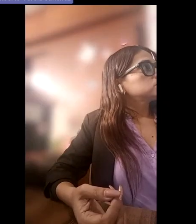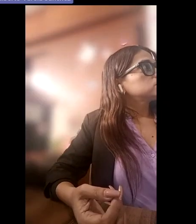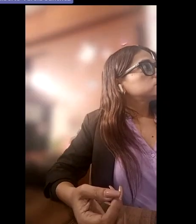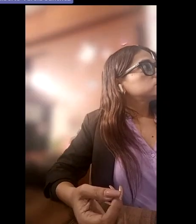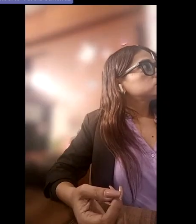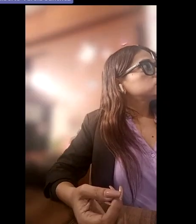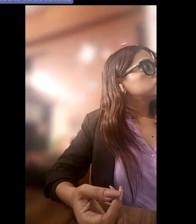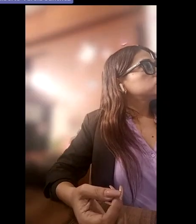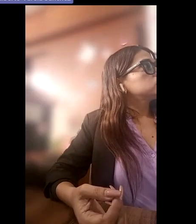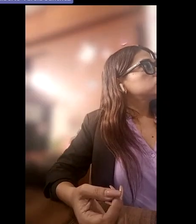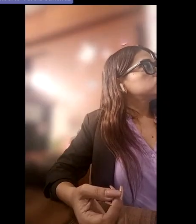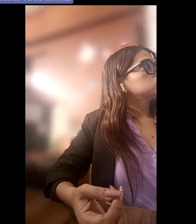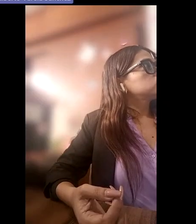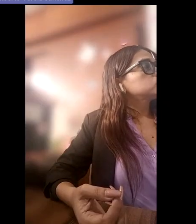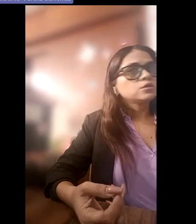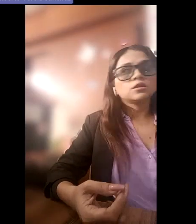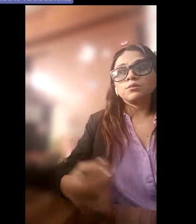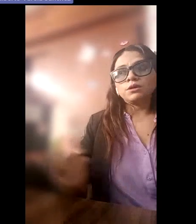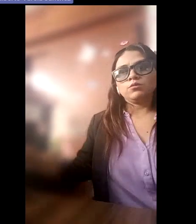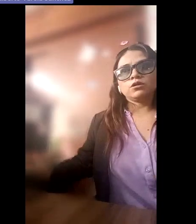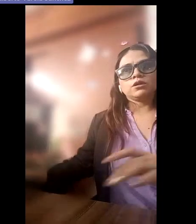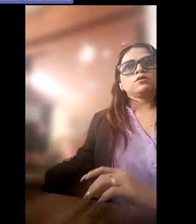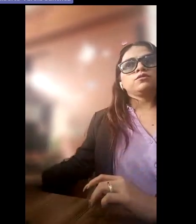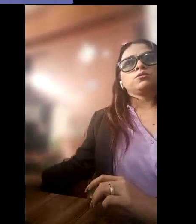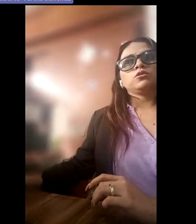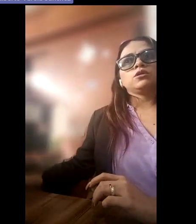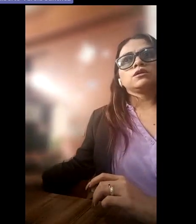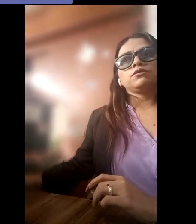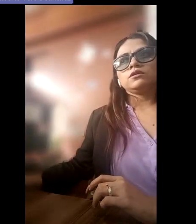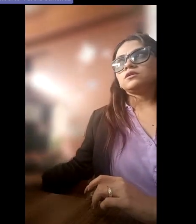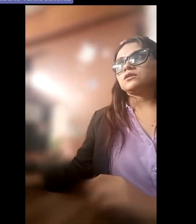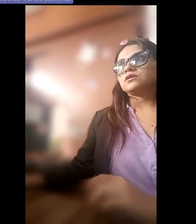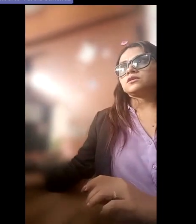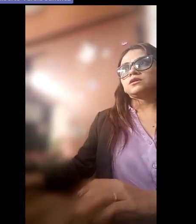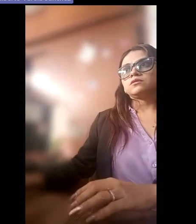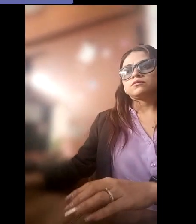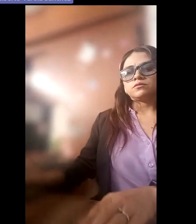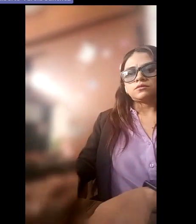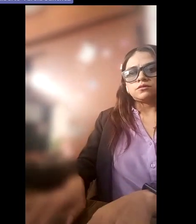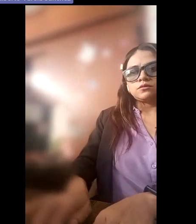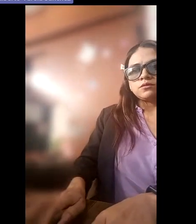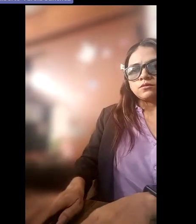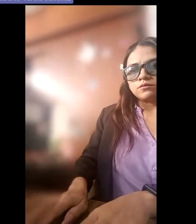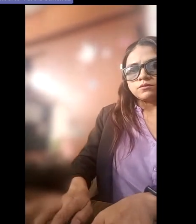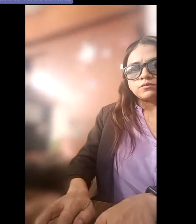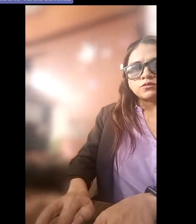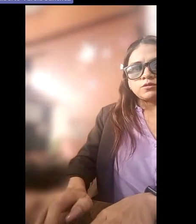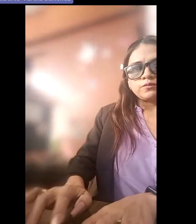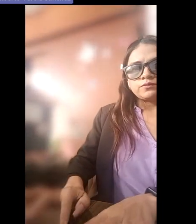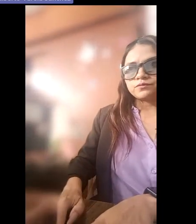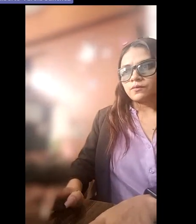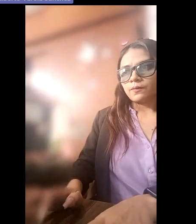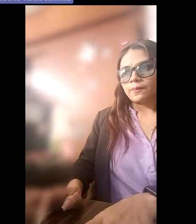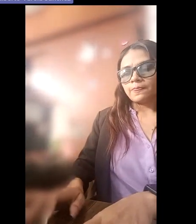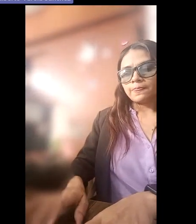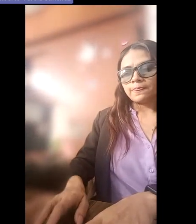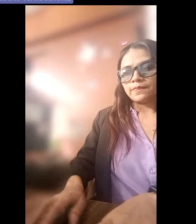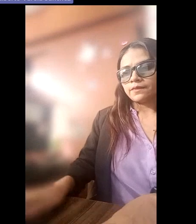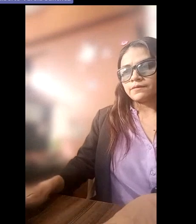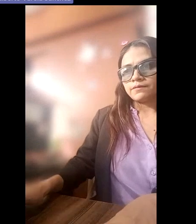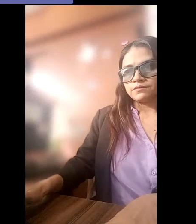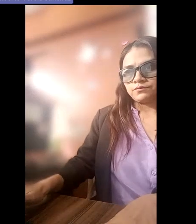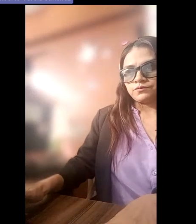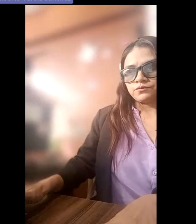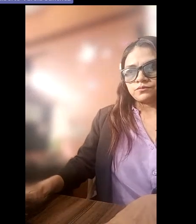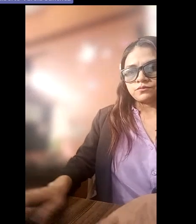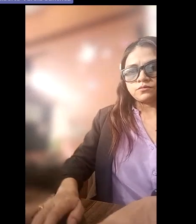la doctora, la maestra Geo, de que cada paciente es distinto. Bueno, ya leyó la pregunta de la doctora Adriana. Escucharla, dejarla que se ahogue, bueno, es de la